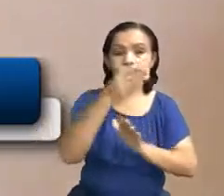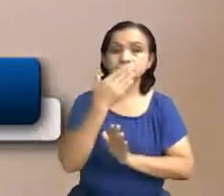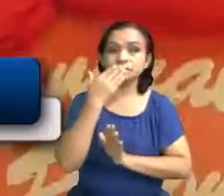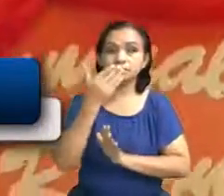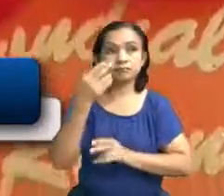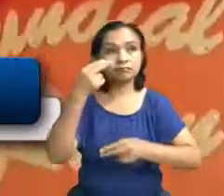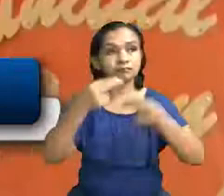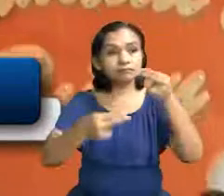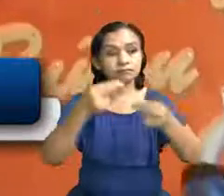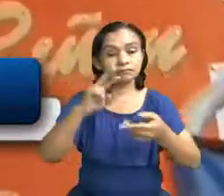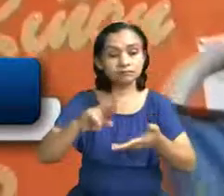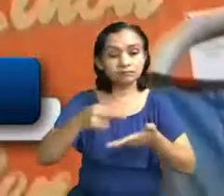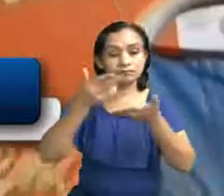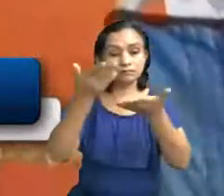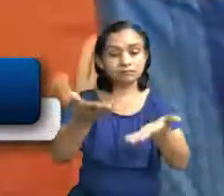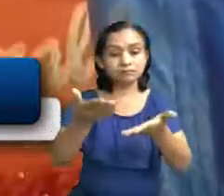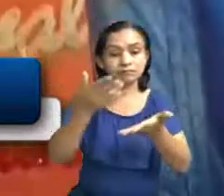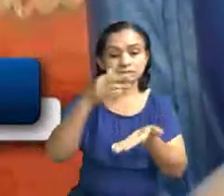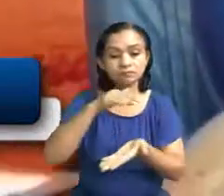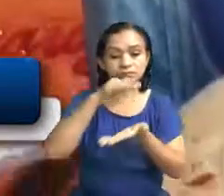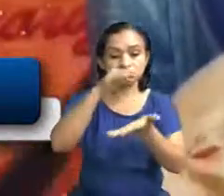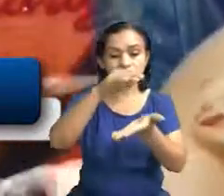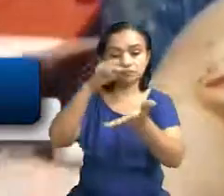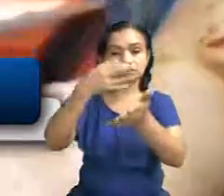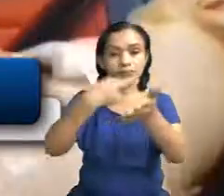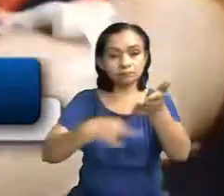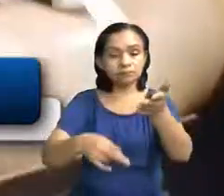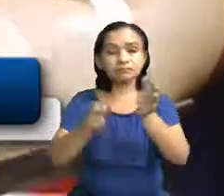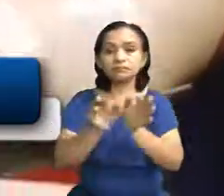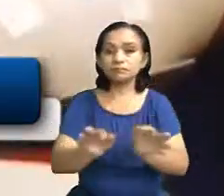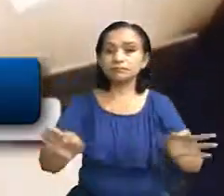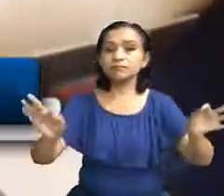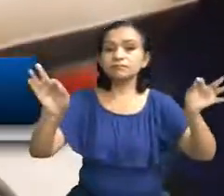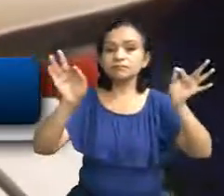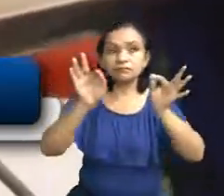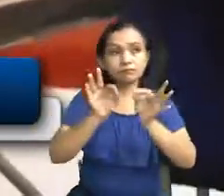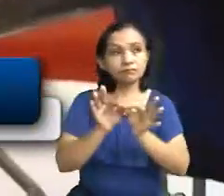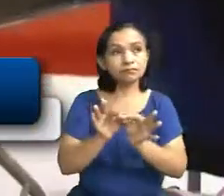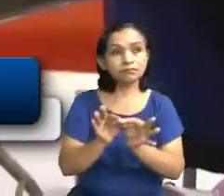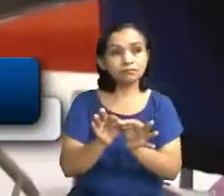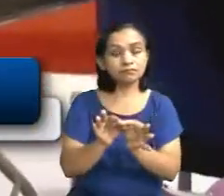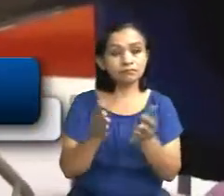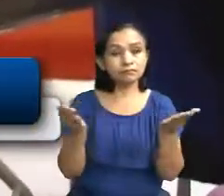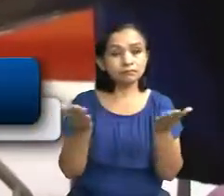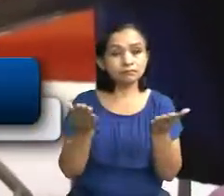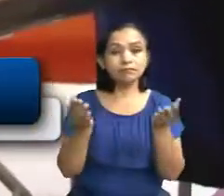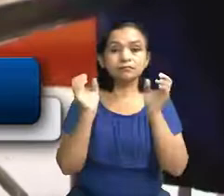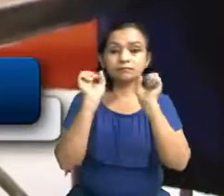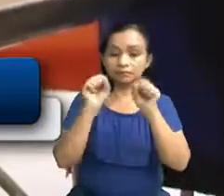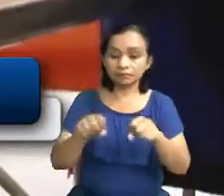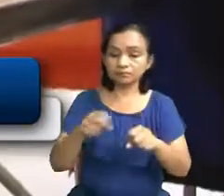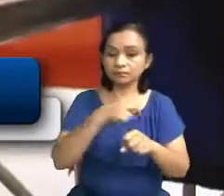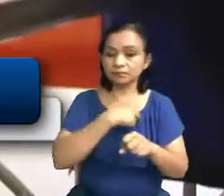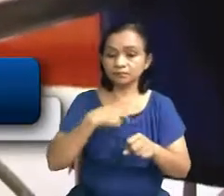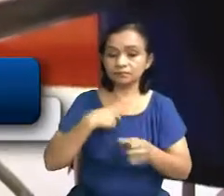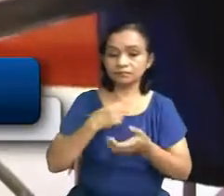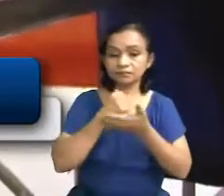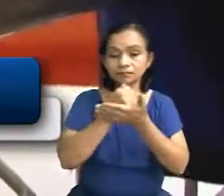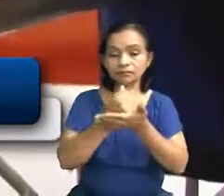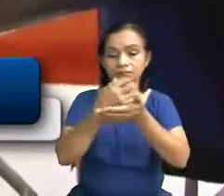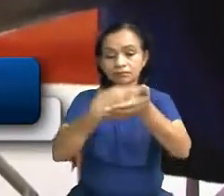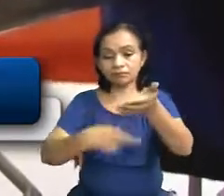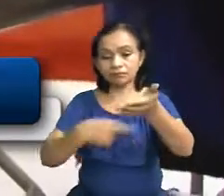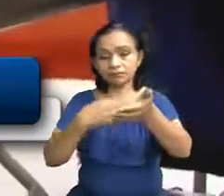el número de donaciones voluntarias. Todas estas donaciones son importantes, ¿verdad?, para lograr tener productos sanguíneos en las